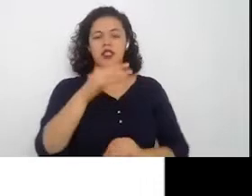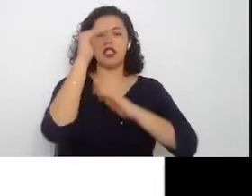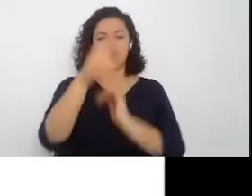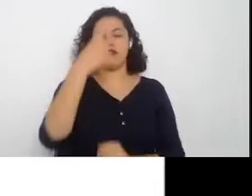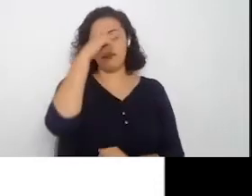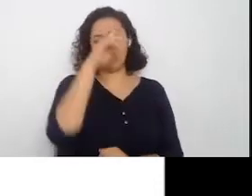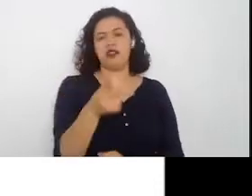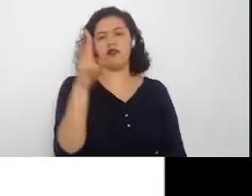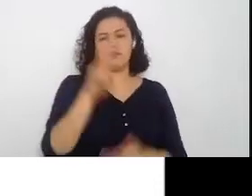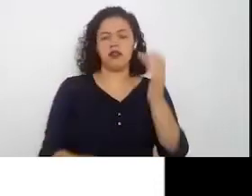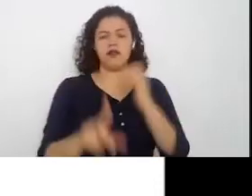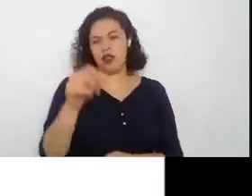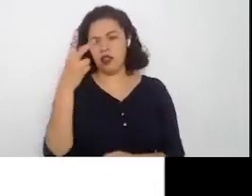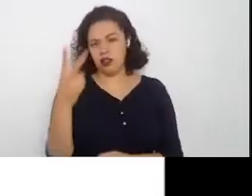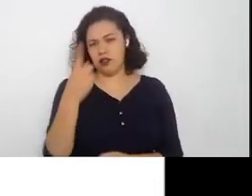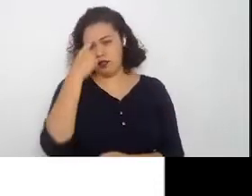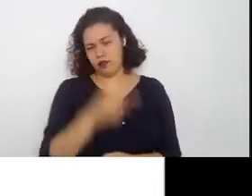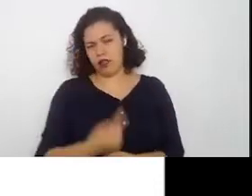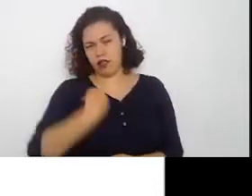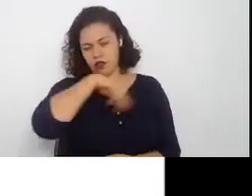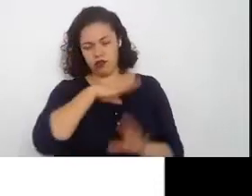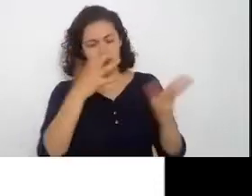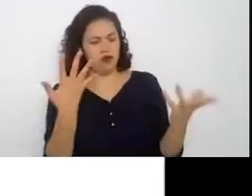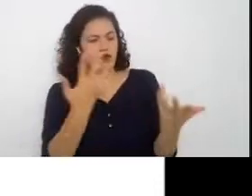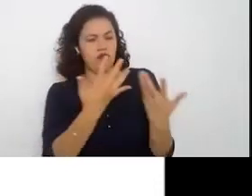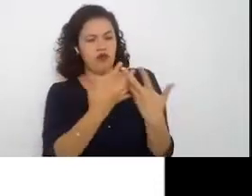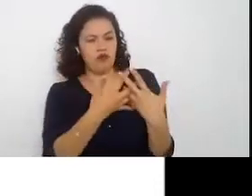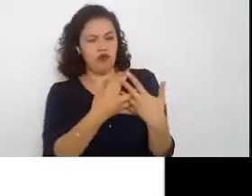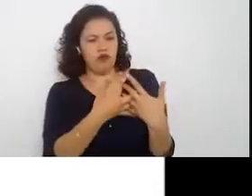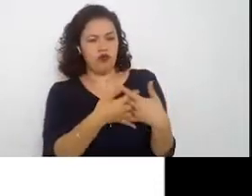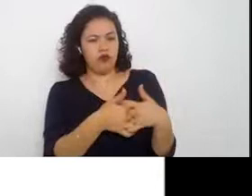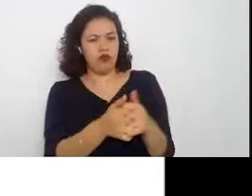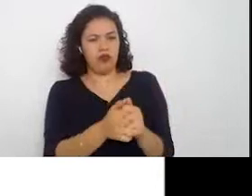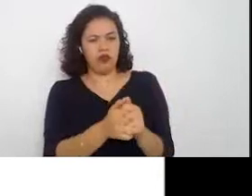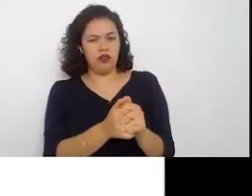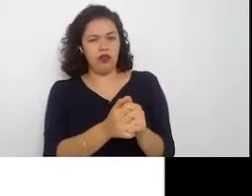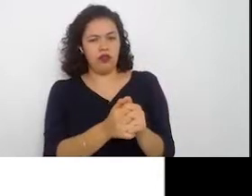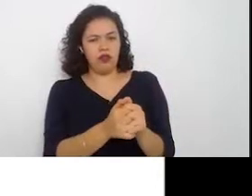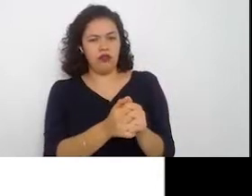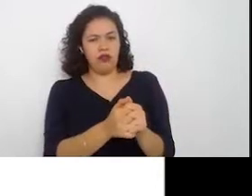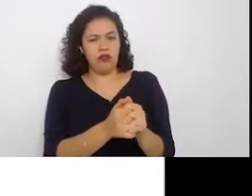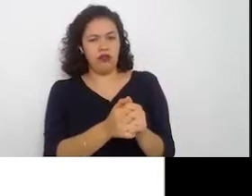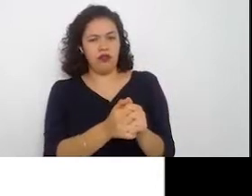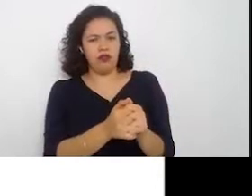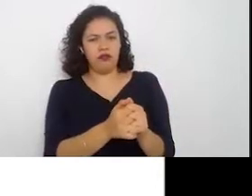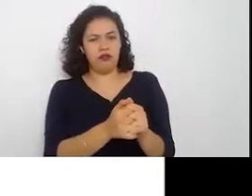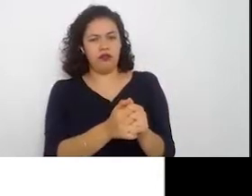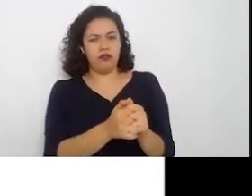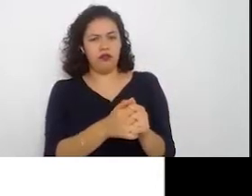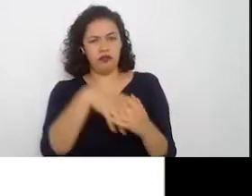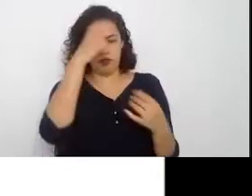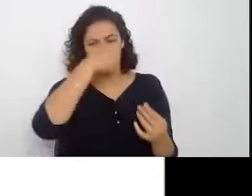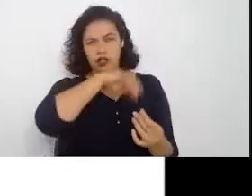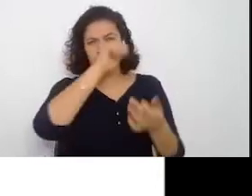2022 para incorporar estos cambios a nuestras actas